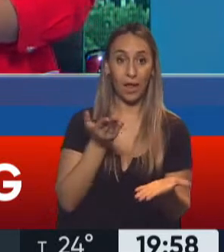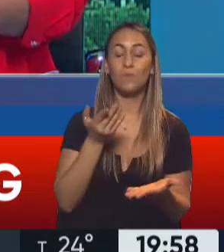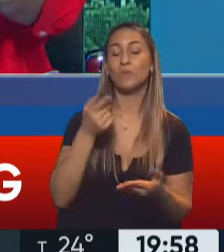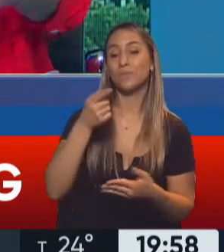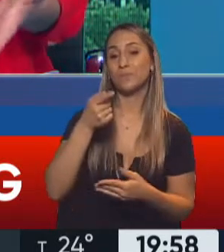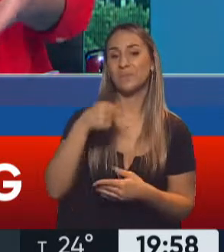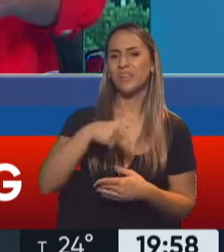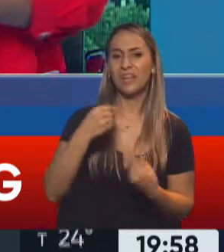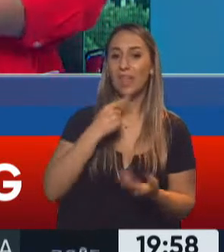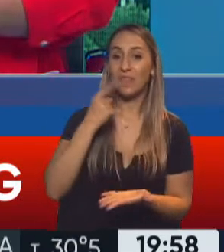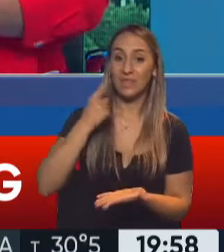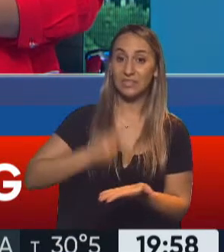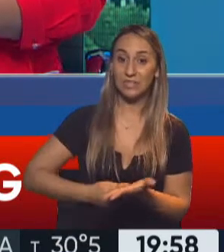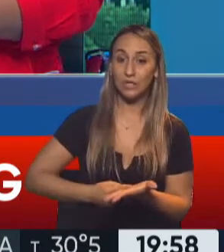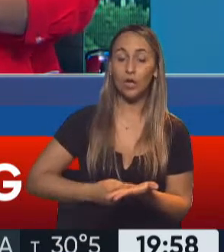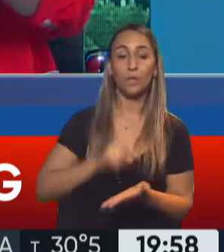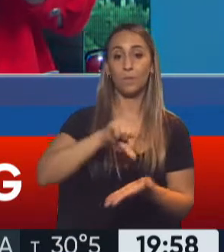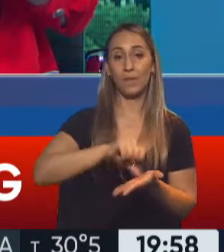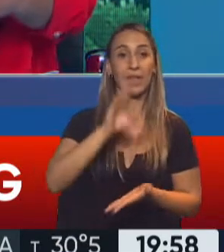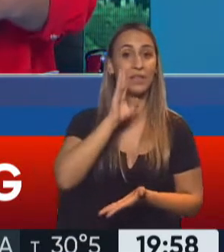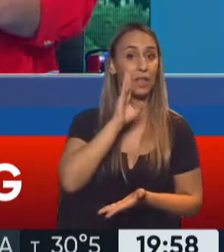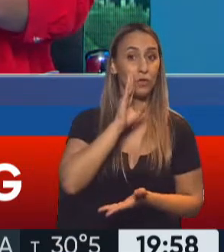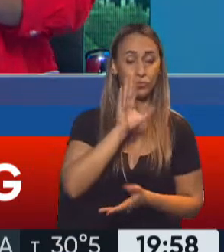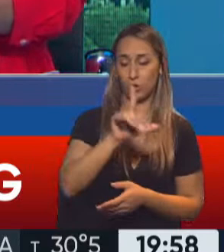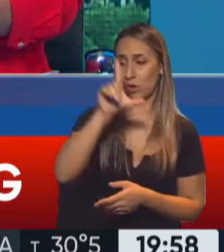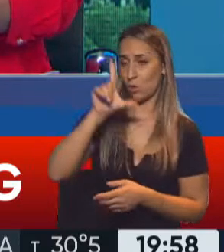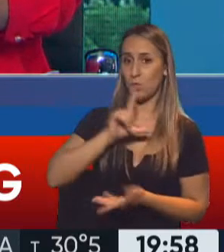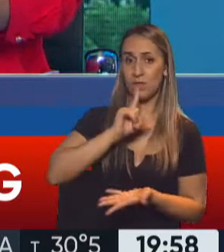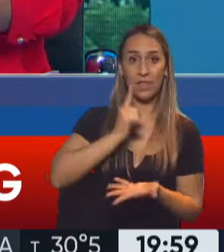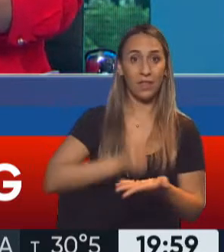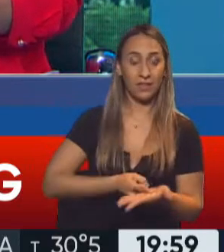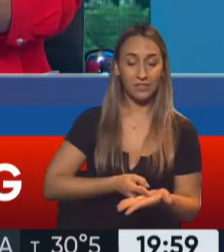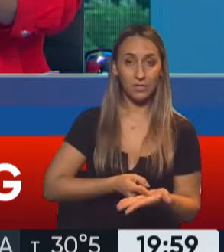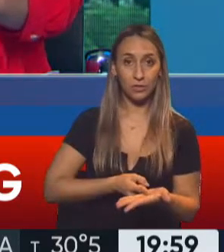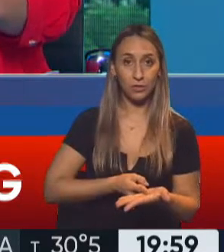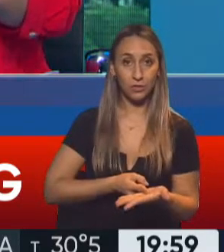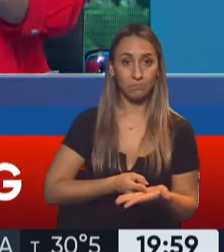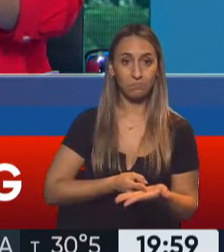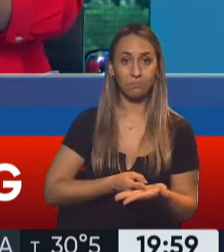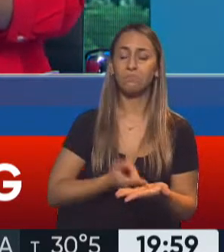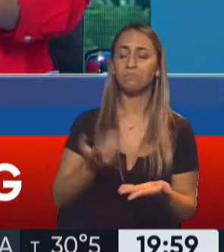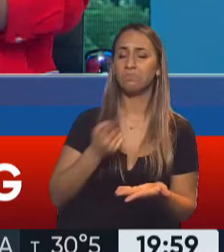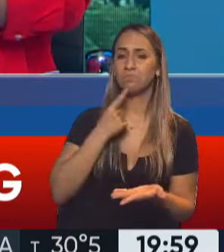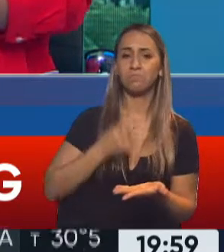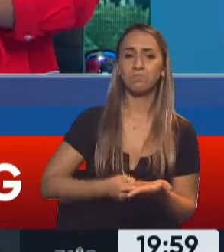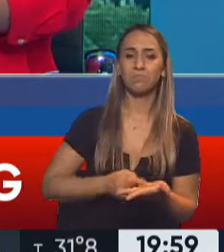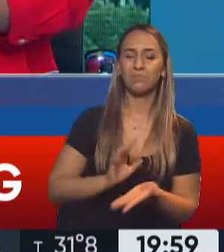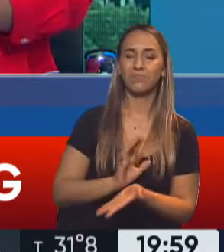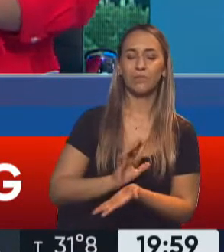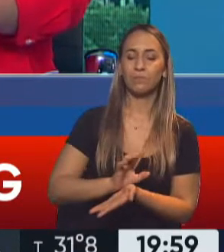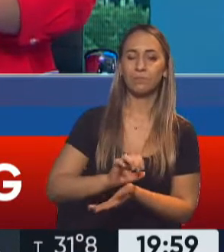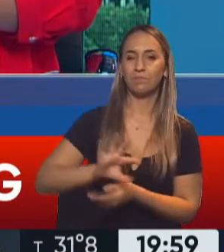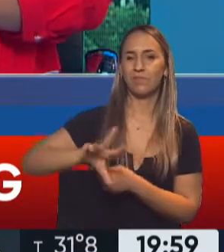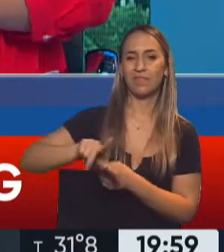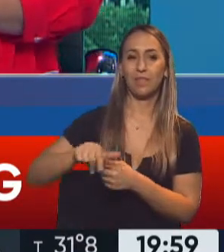de hoy, que es la decisión de los Estados Unidos del día lunes de quitar, de decidir boicotear esos